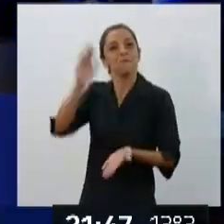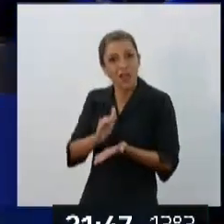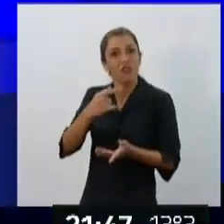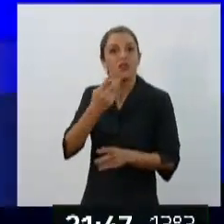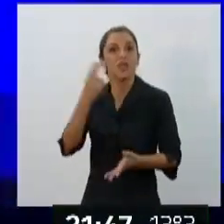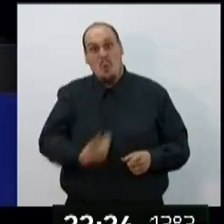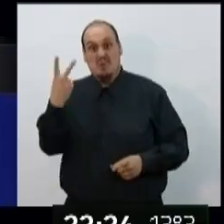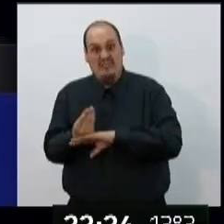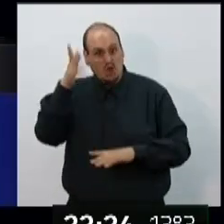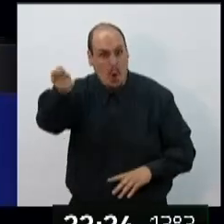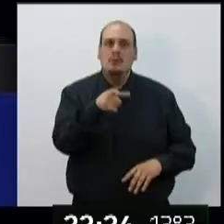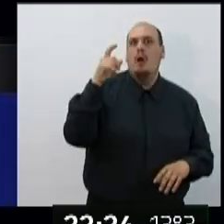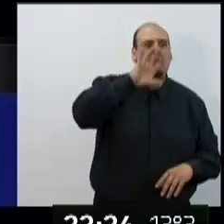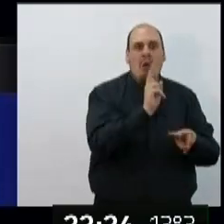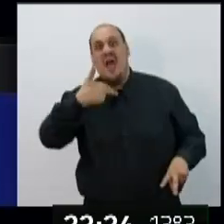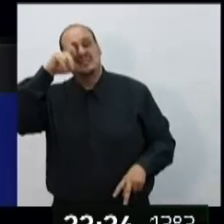tiempo.